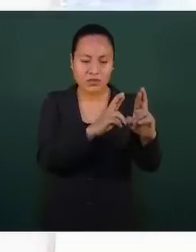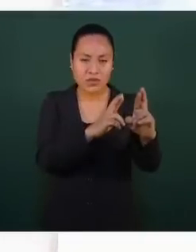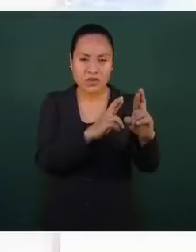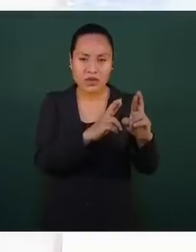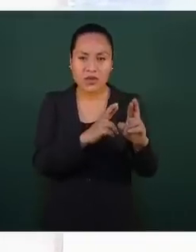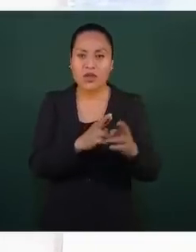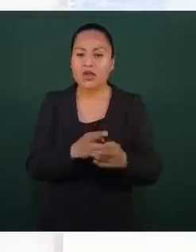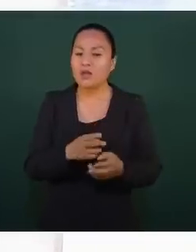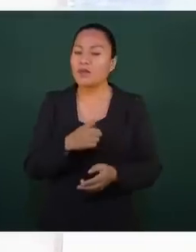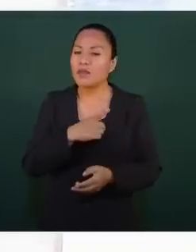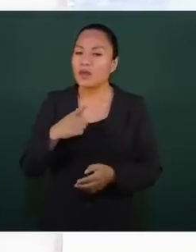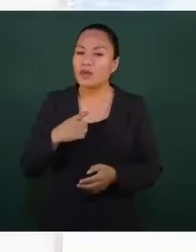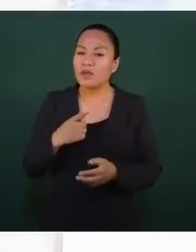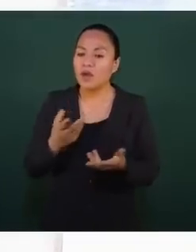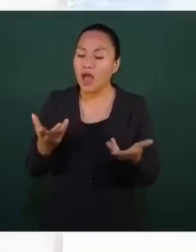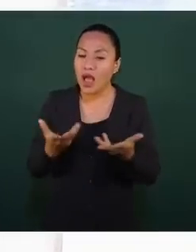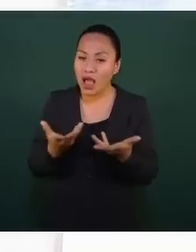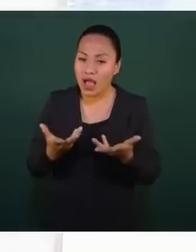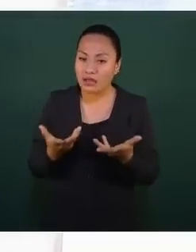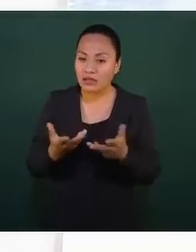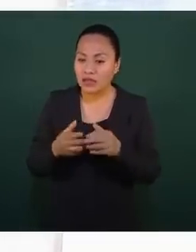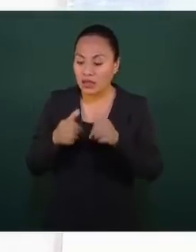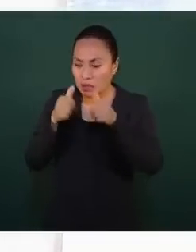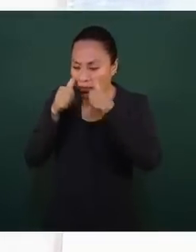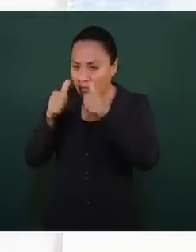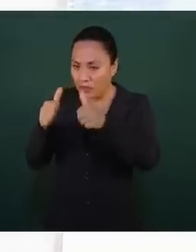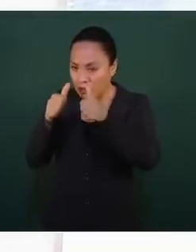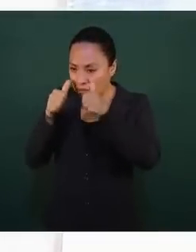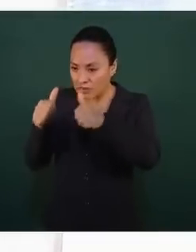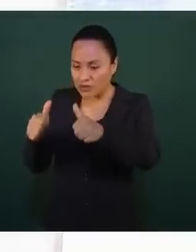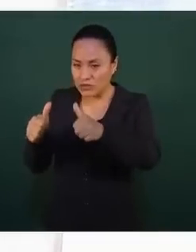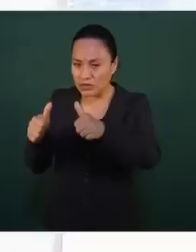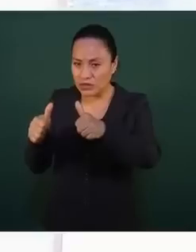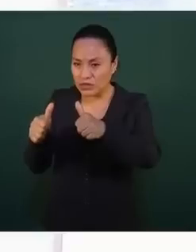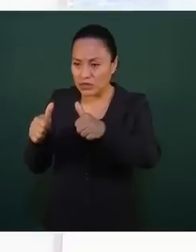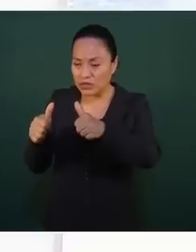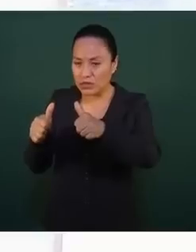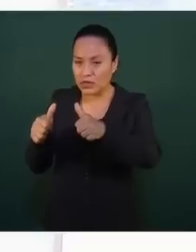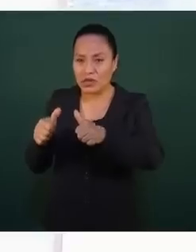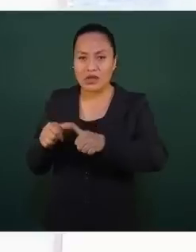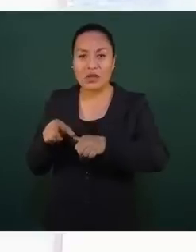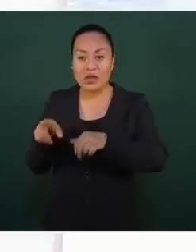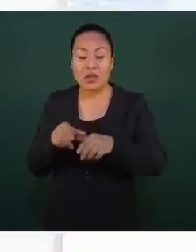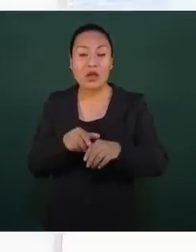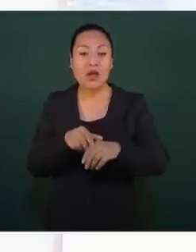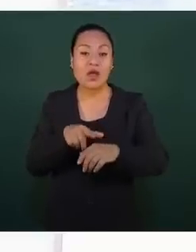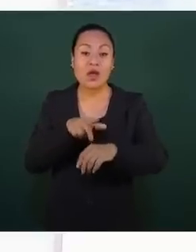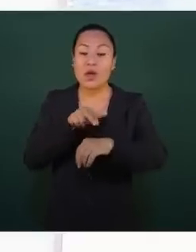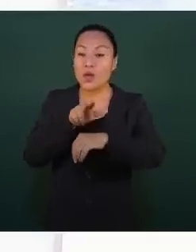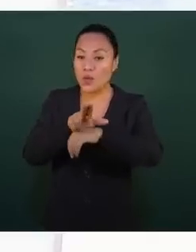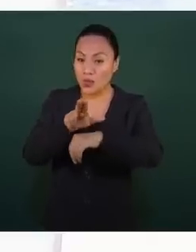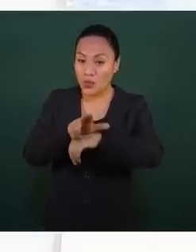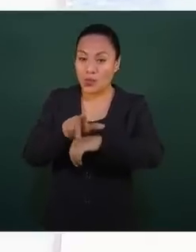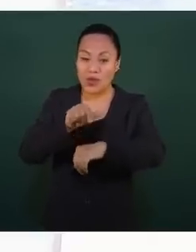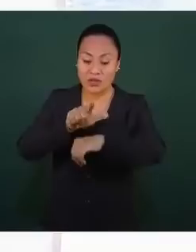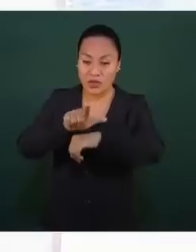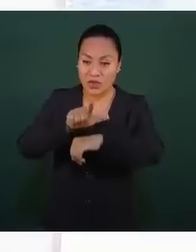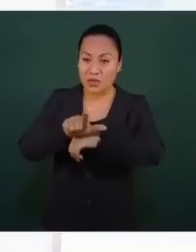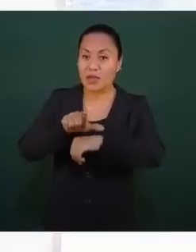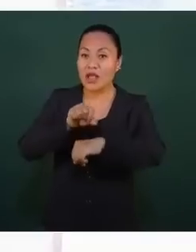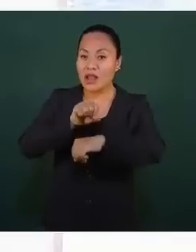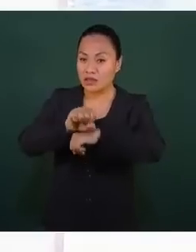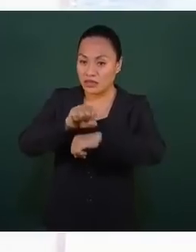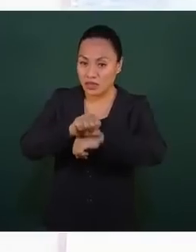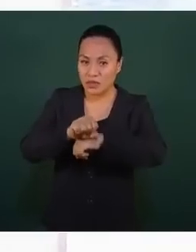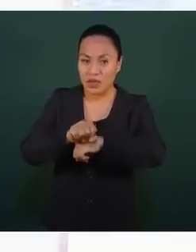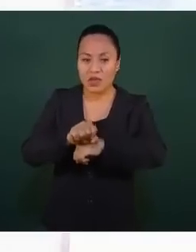de actuar de inmediato para aplicar en Guatemala, Honduras y El Salvador dos